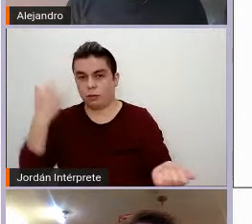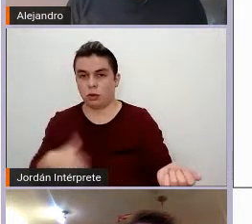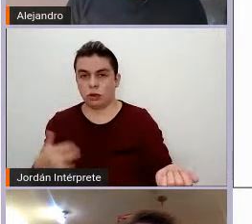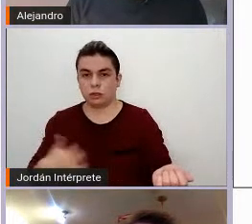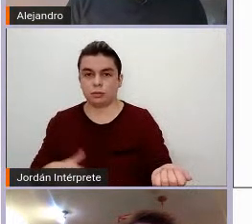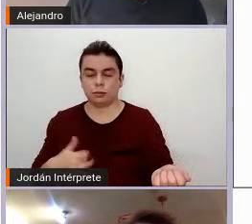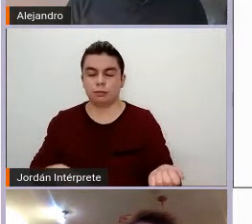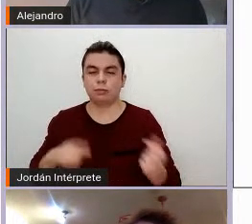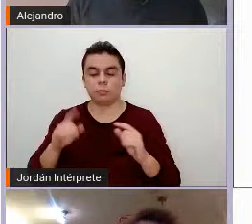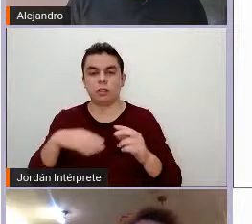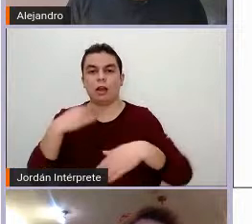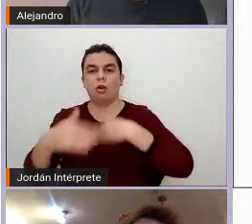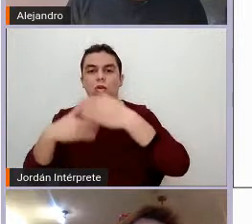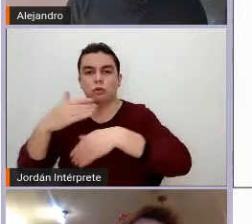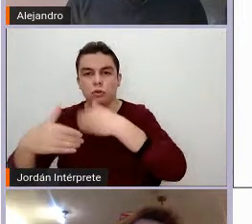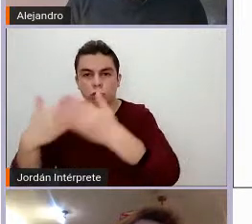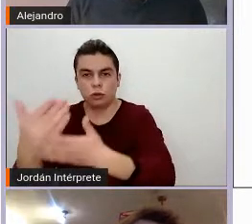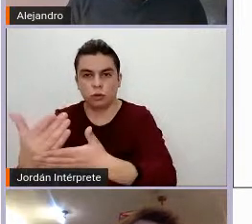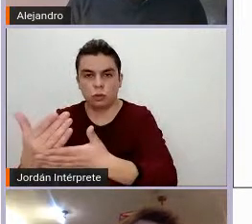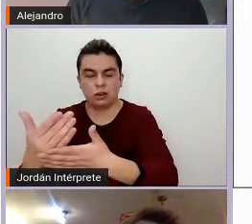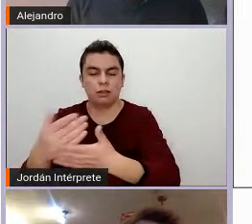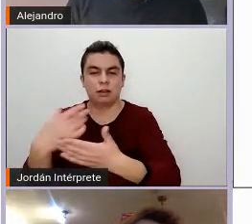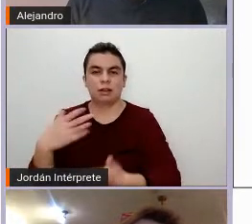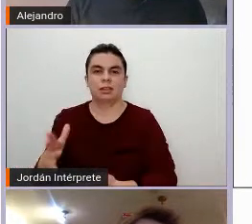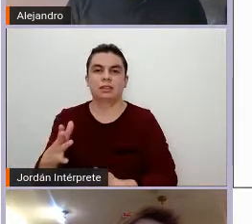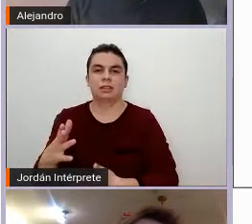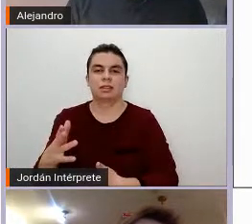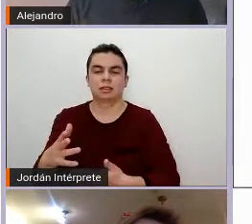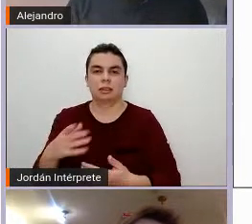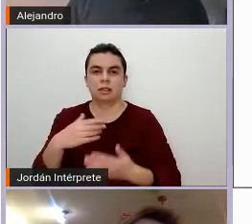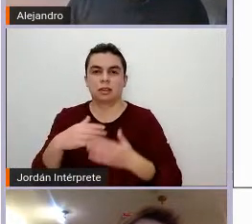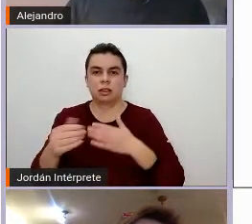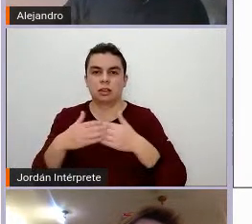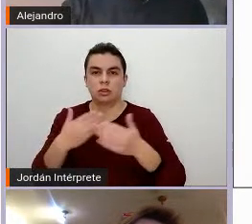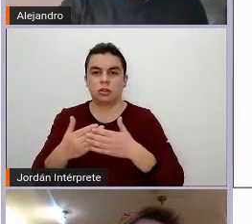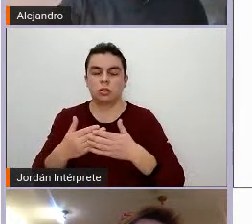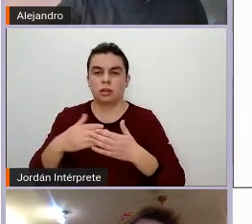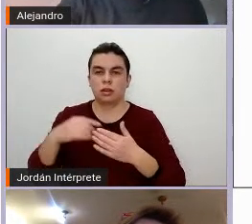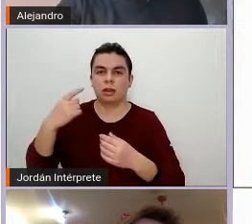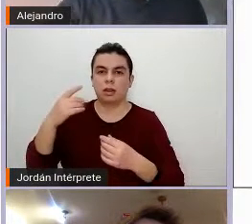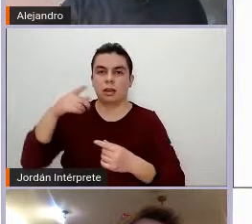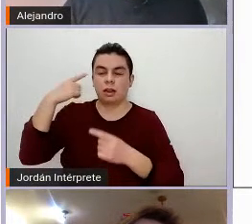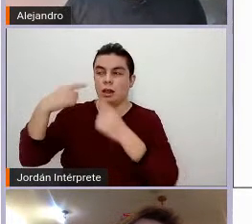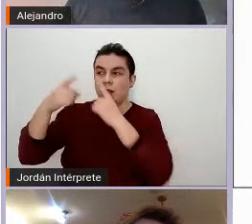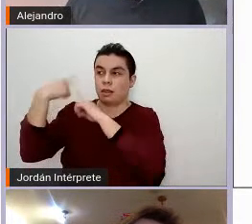esa tradición popular medieval proveniente del sur europeo.